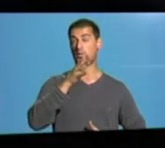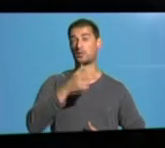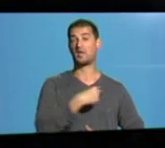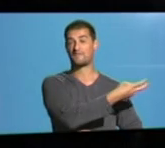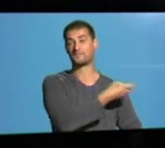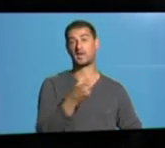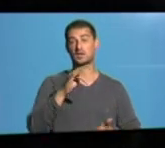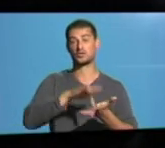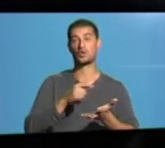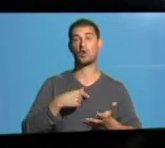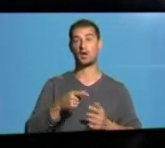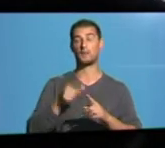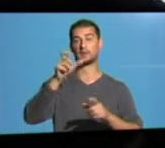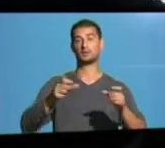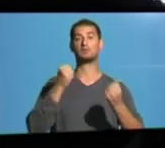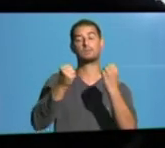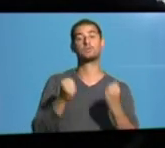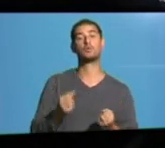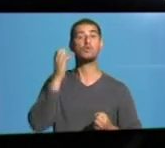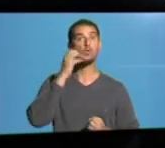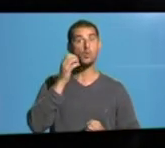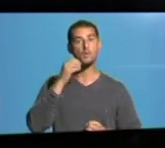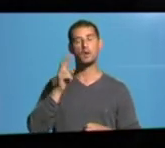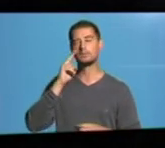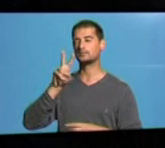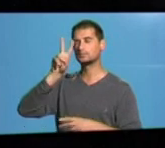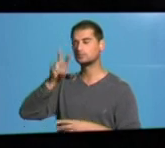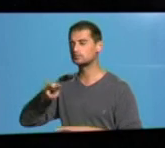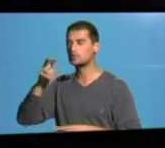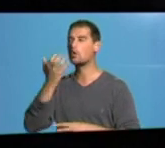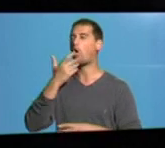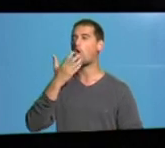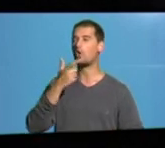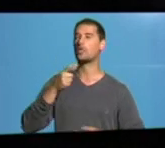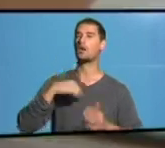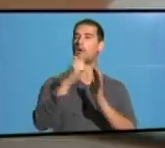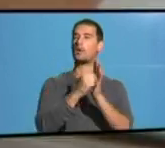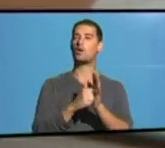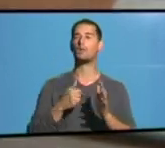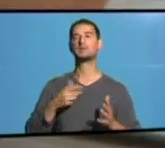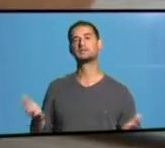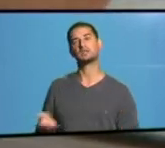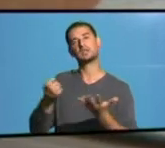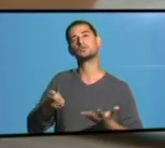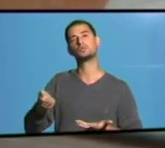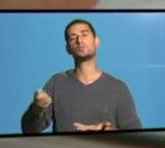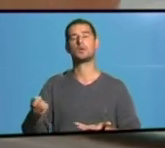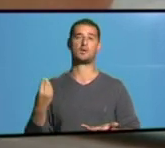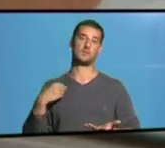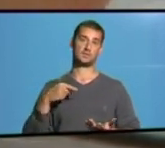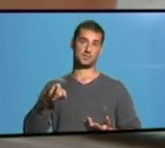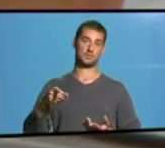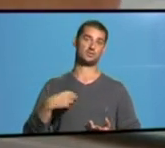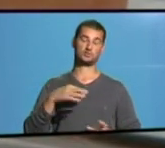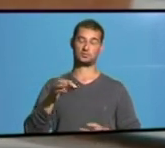que especialistas cubanos realizaron a Lugo para coñecer de preto o funcionamento dos programas de estimulación da entidade lucense sen ánimo